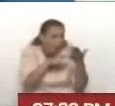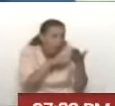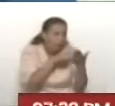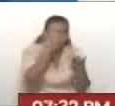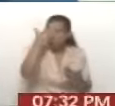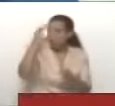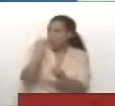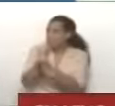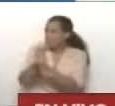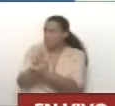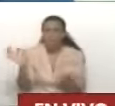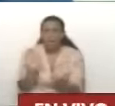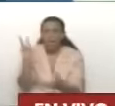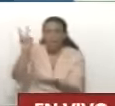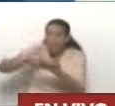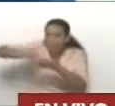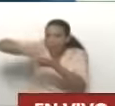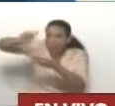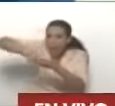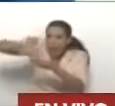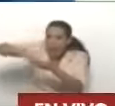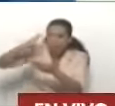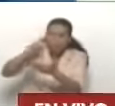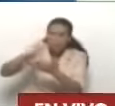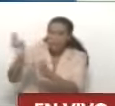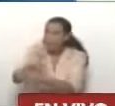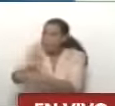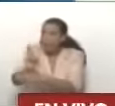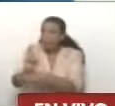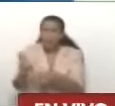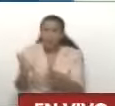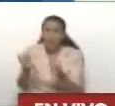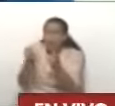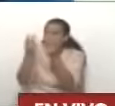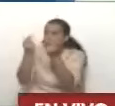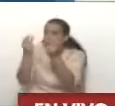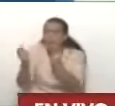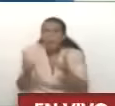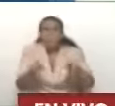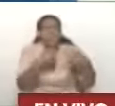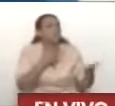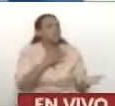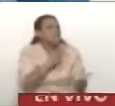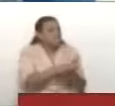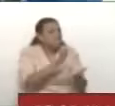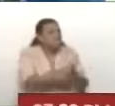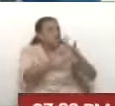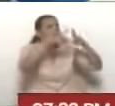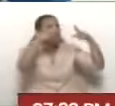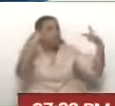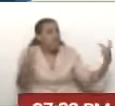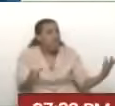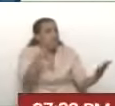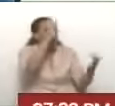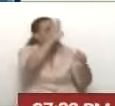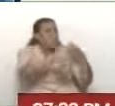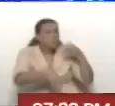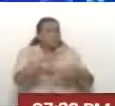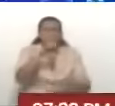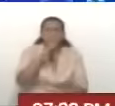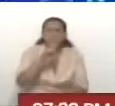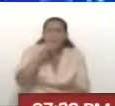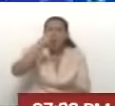no te enteras en el apuro de las noticias diarias en el teléfono. Ay, una lectura más pausada. Es otra cosa más pausada. Más relajada. Yo leo Últimas